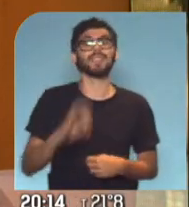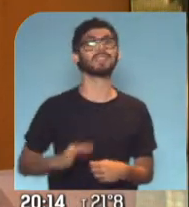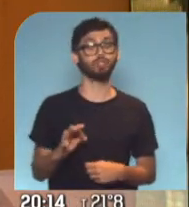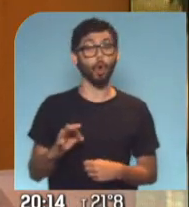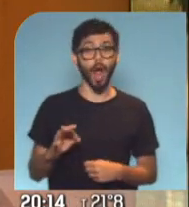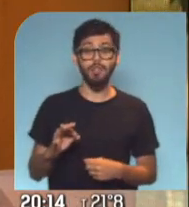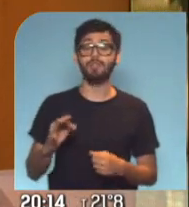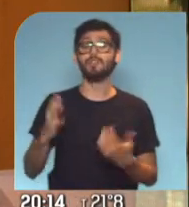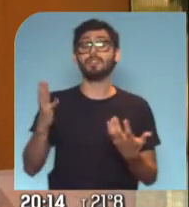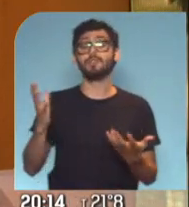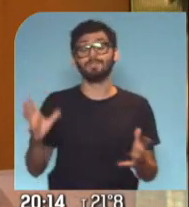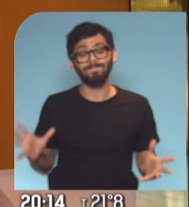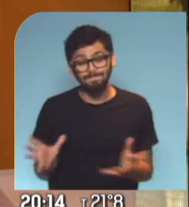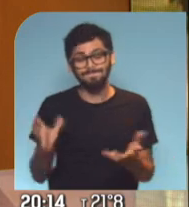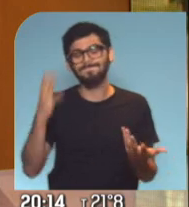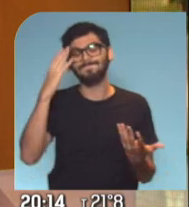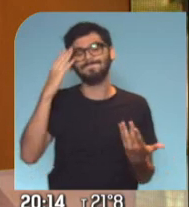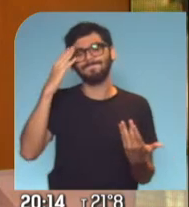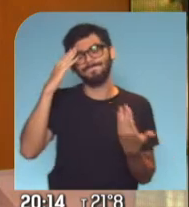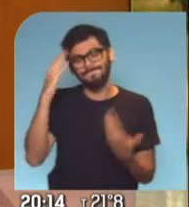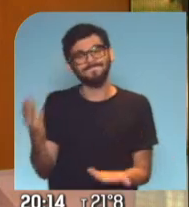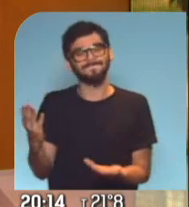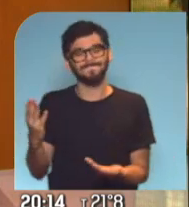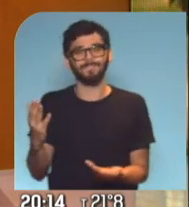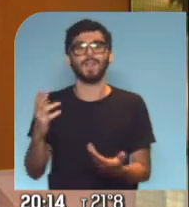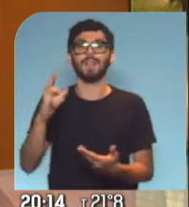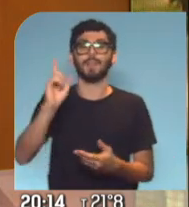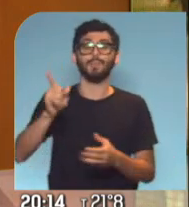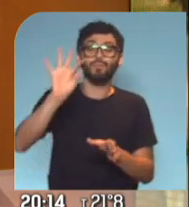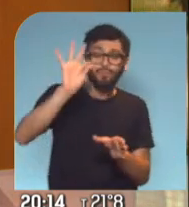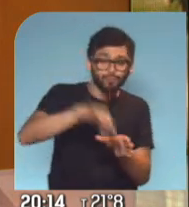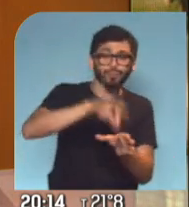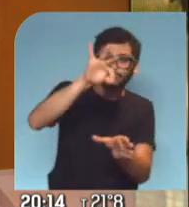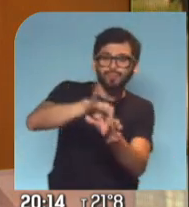campaña también, o como parte de los recuerdos, esos 30.000 árboles que han